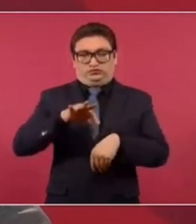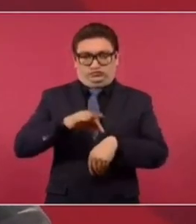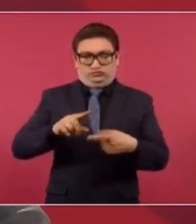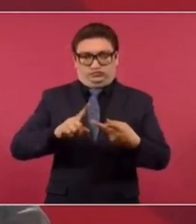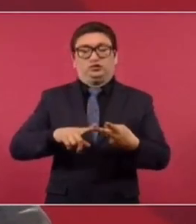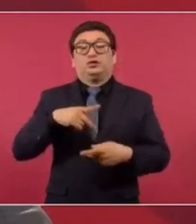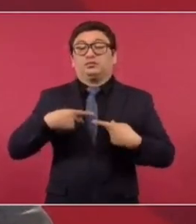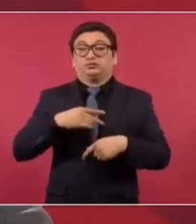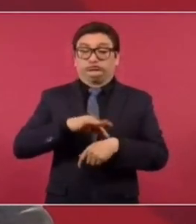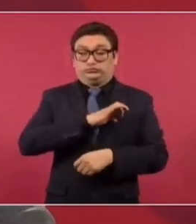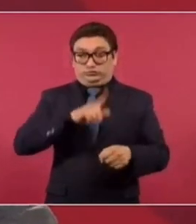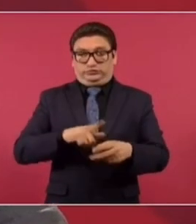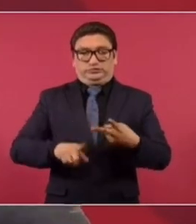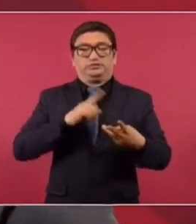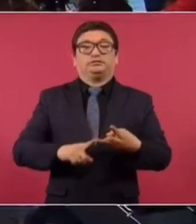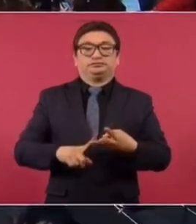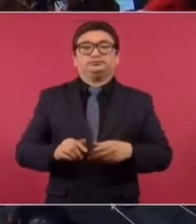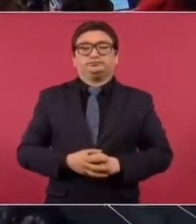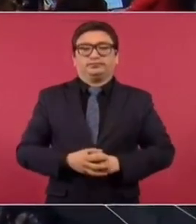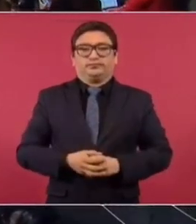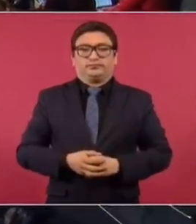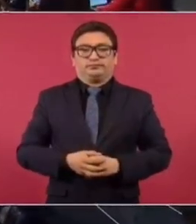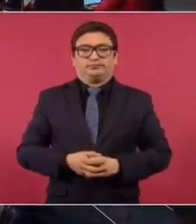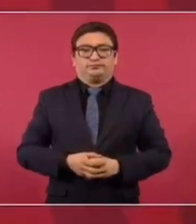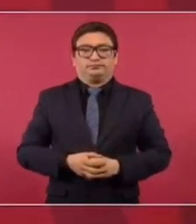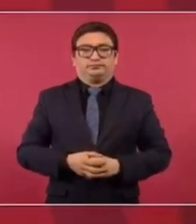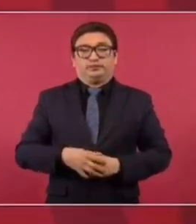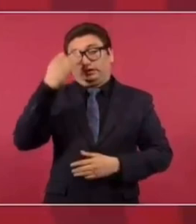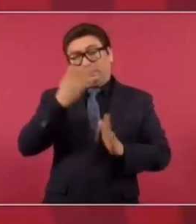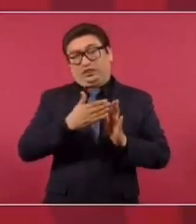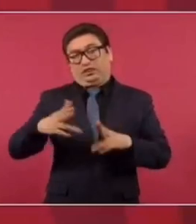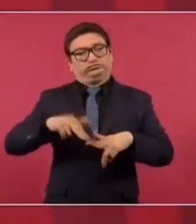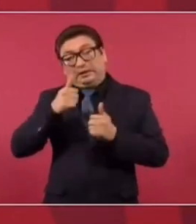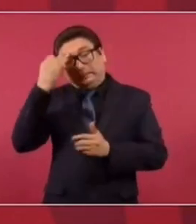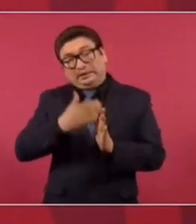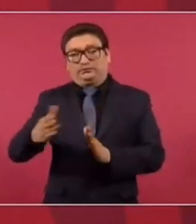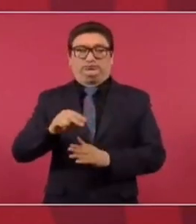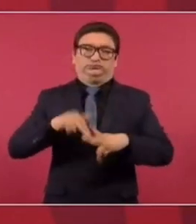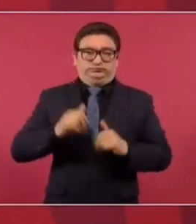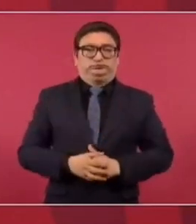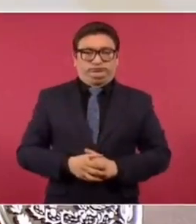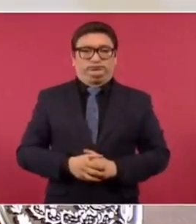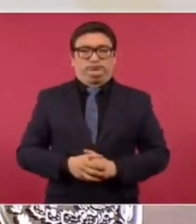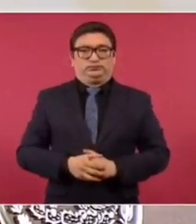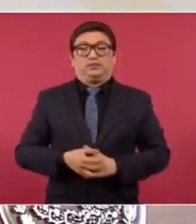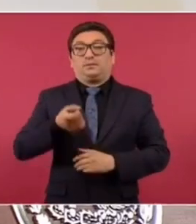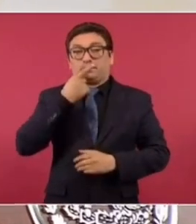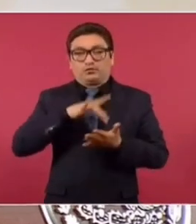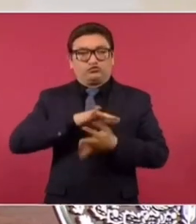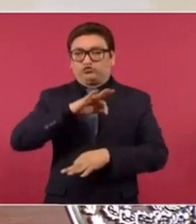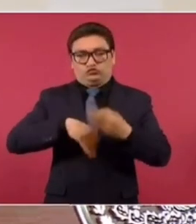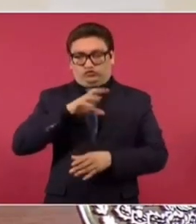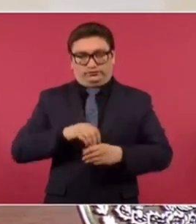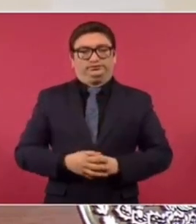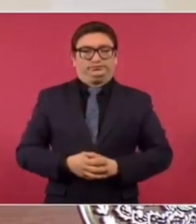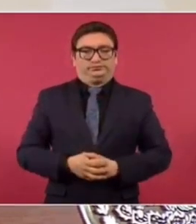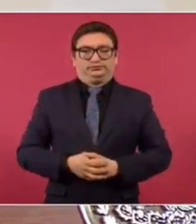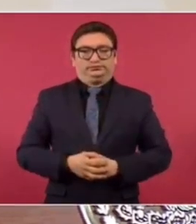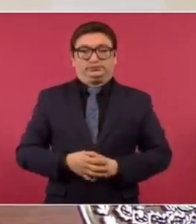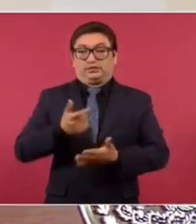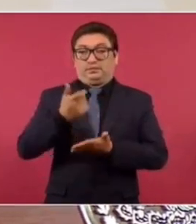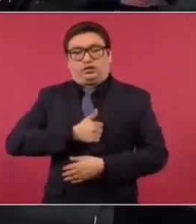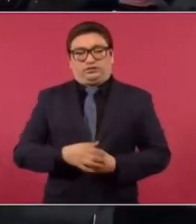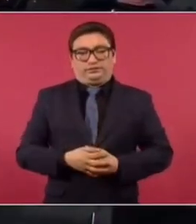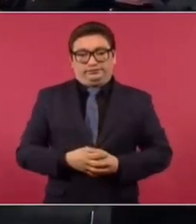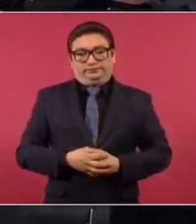médicos, con especialistas, sin que tengan que tardar en ser atendido, con todos los medicamentos y sin